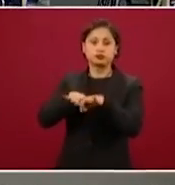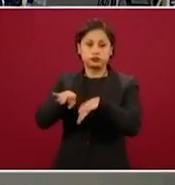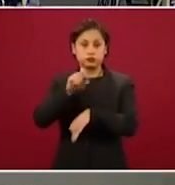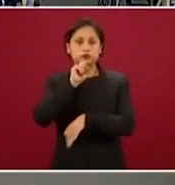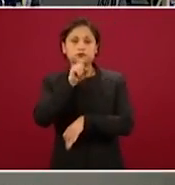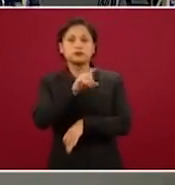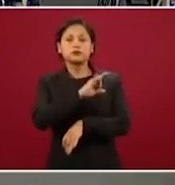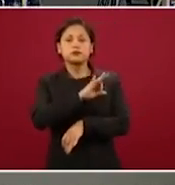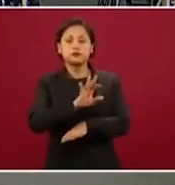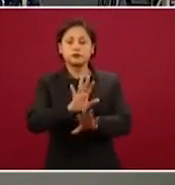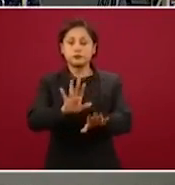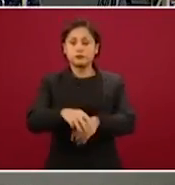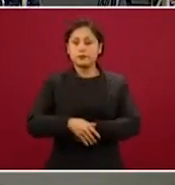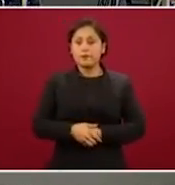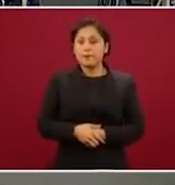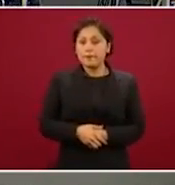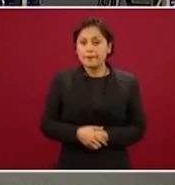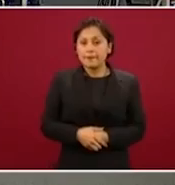¿Sí?